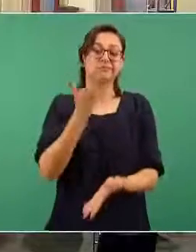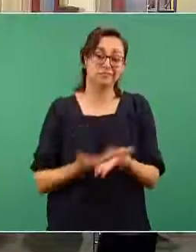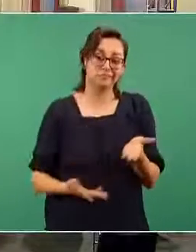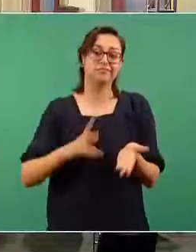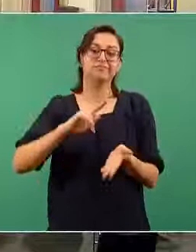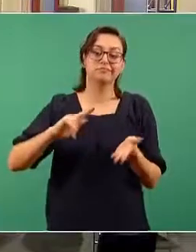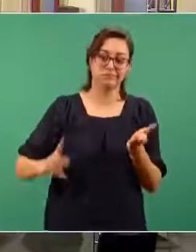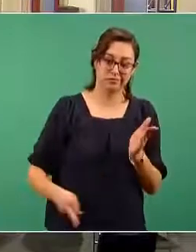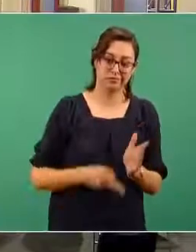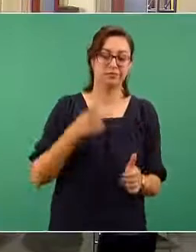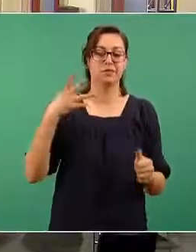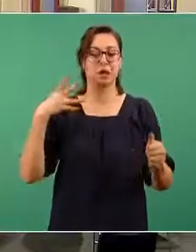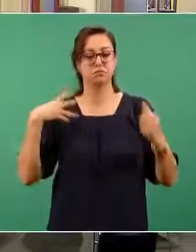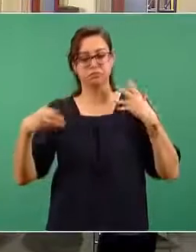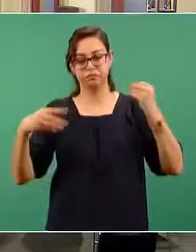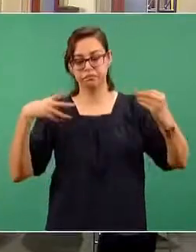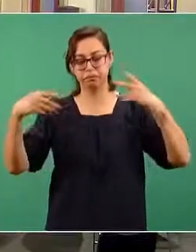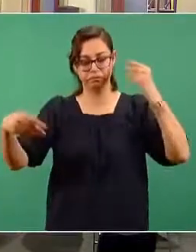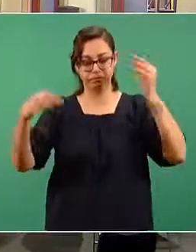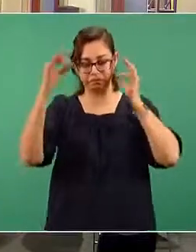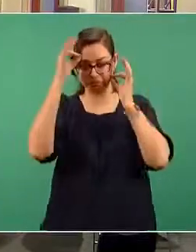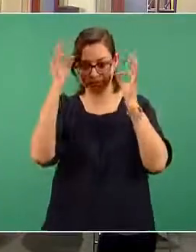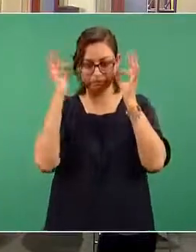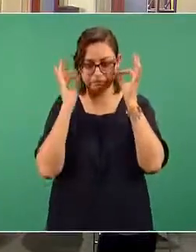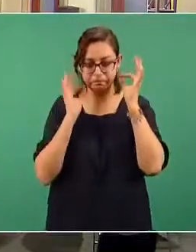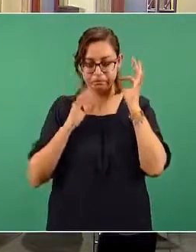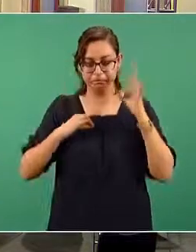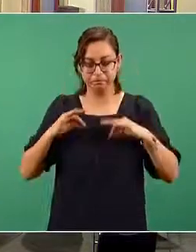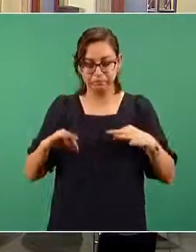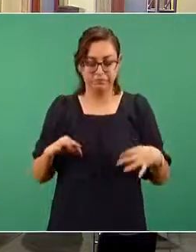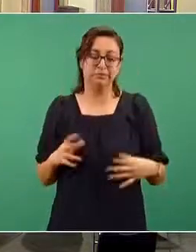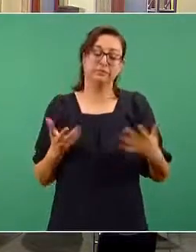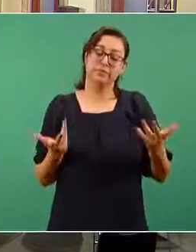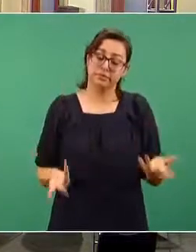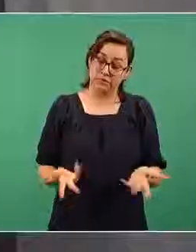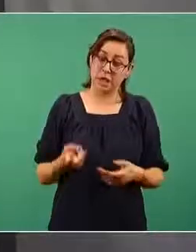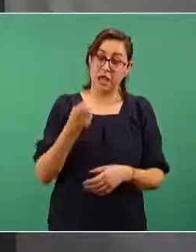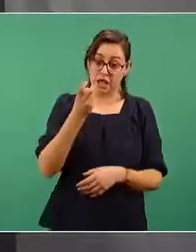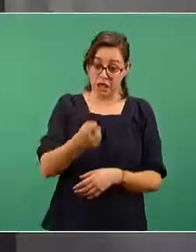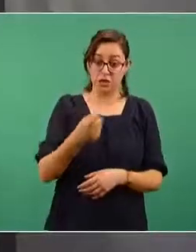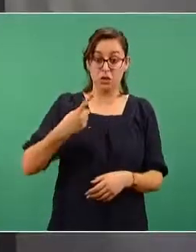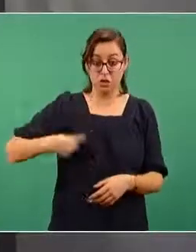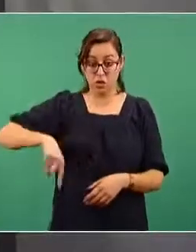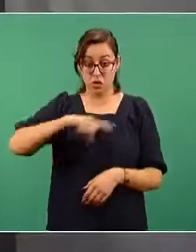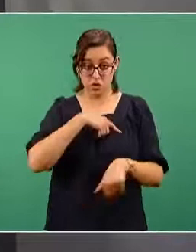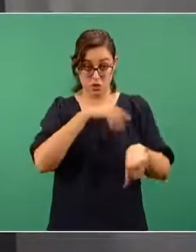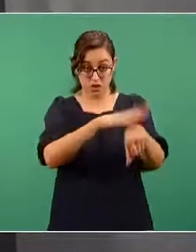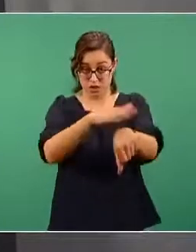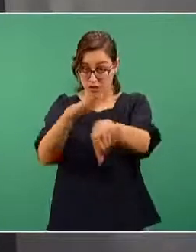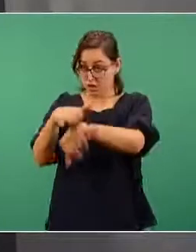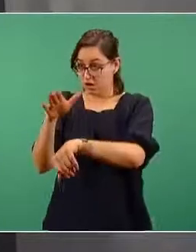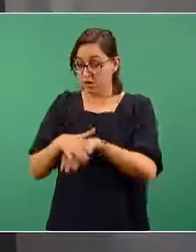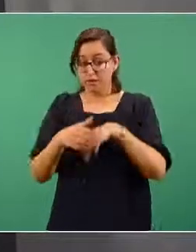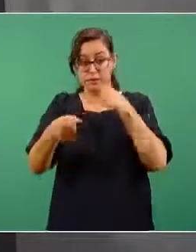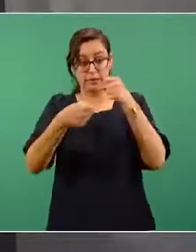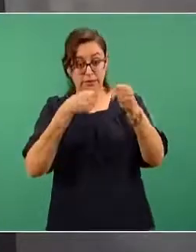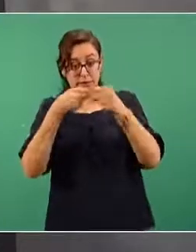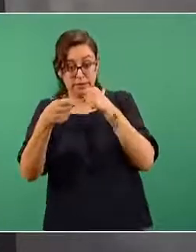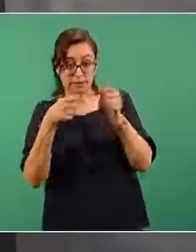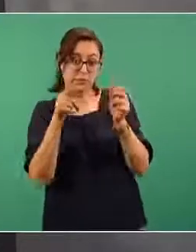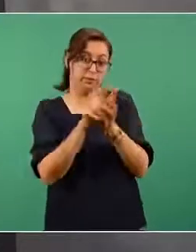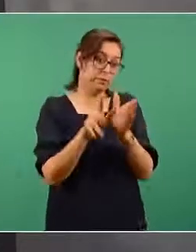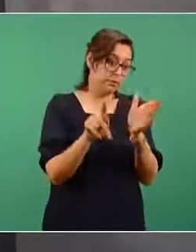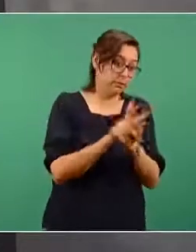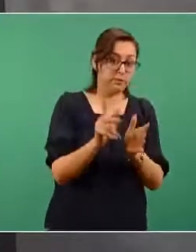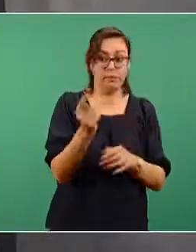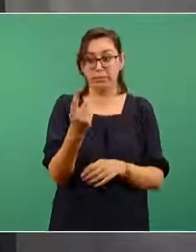reemergencia del sarampión. Entonces aquí sí, quizá anticipadamente, apelamos a los medios de comunicación, a los medios de